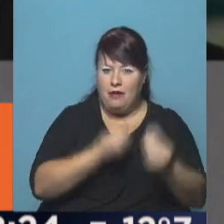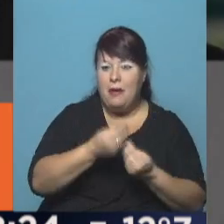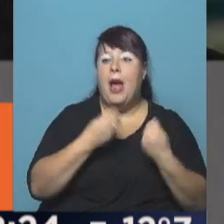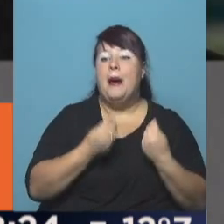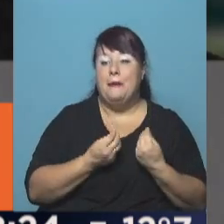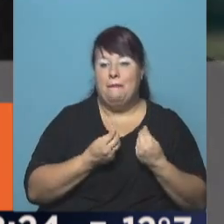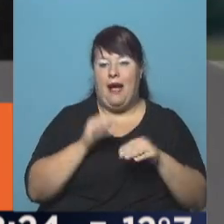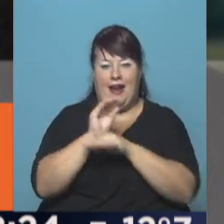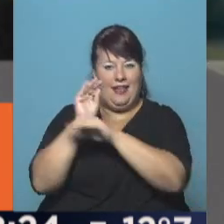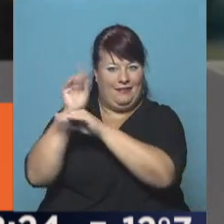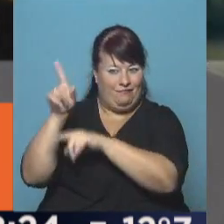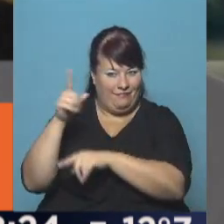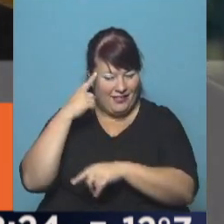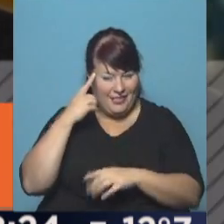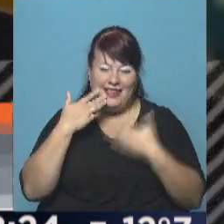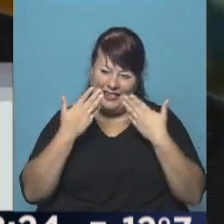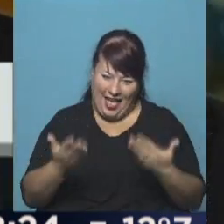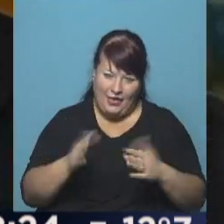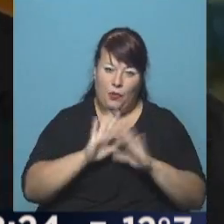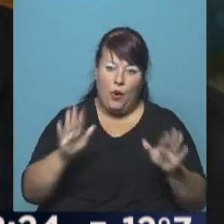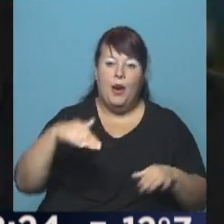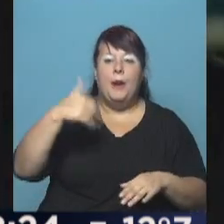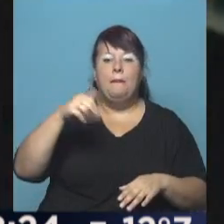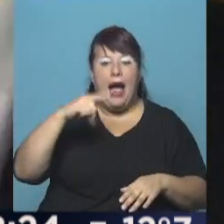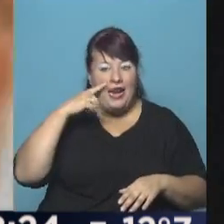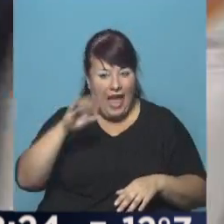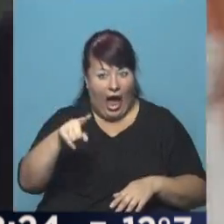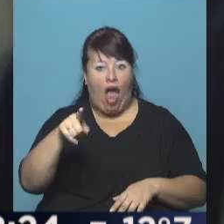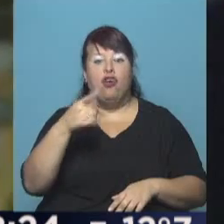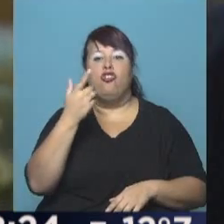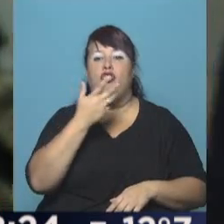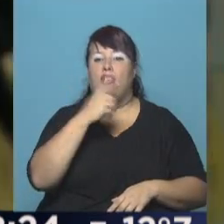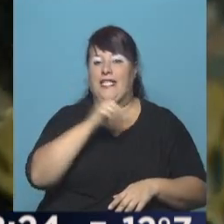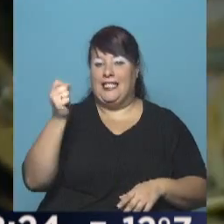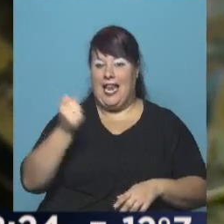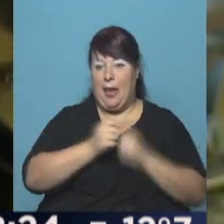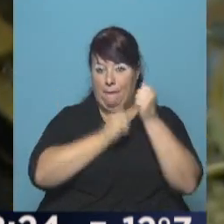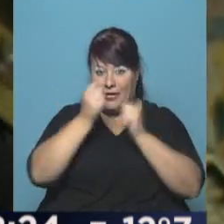poder abastecerlos. Gracias. Entonces, Mariano Castañaro, uno de los 100